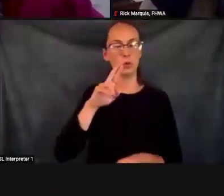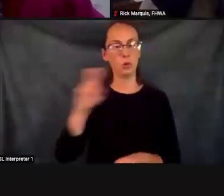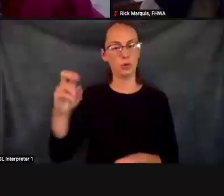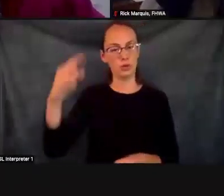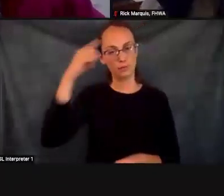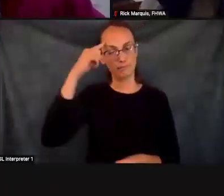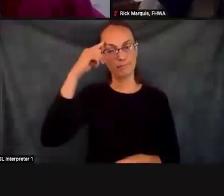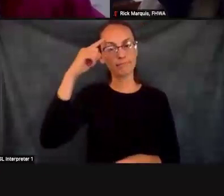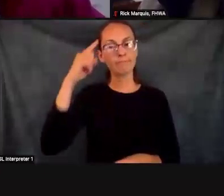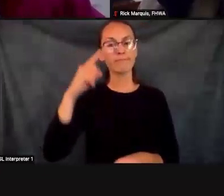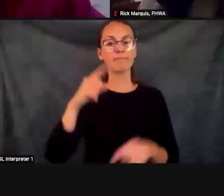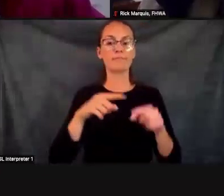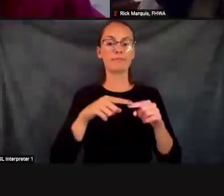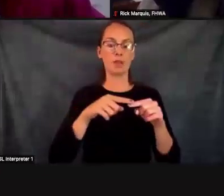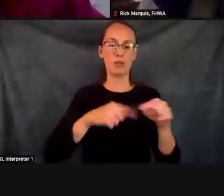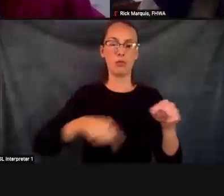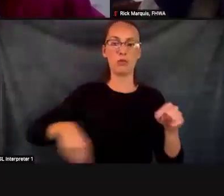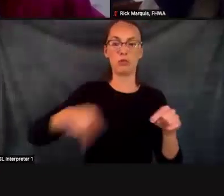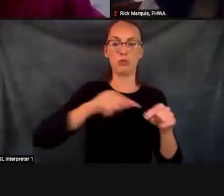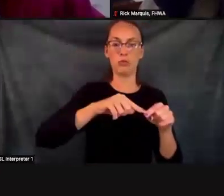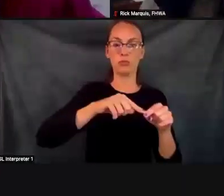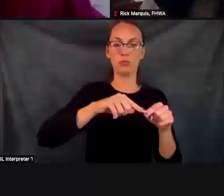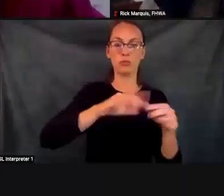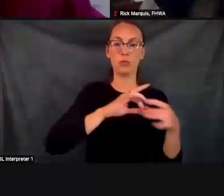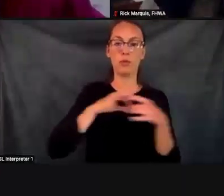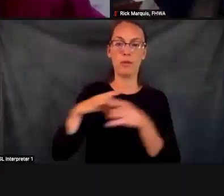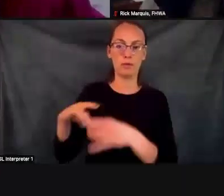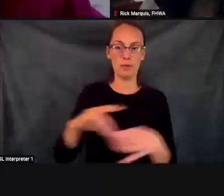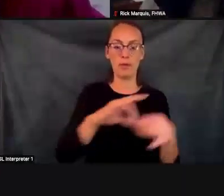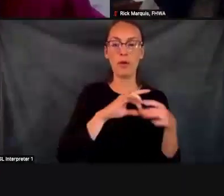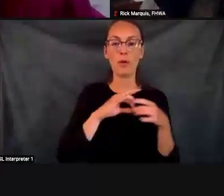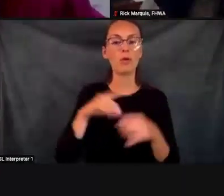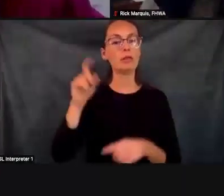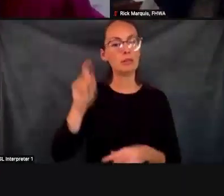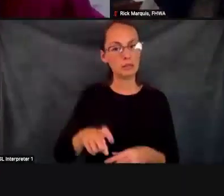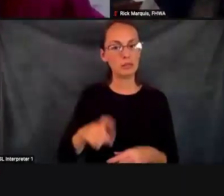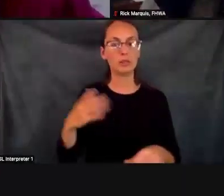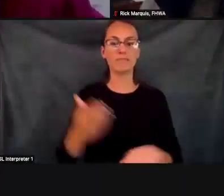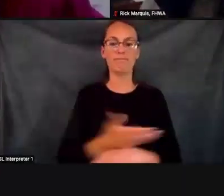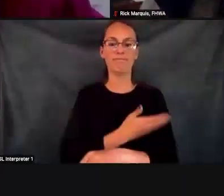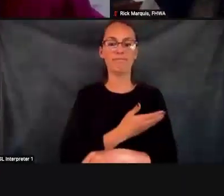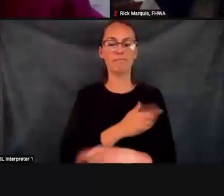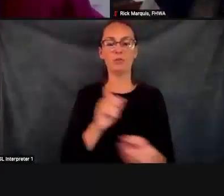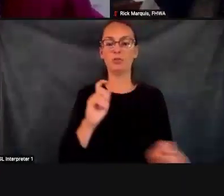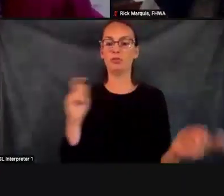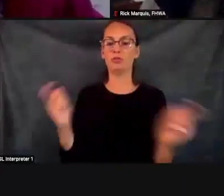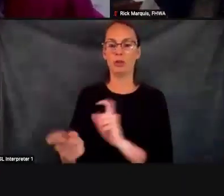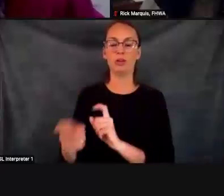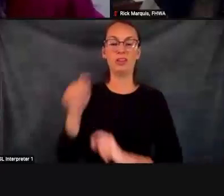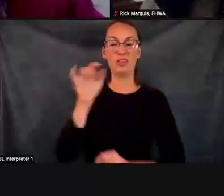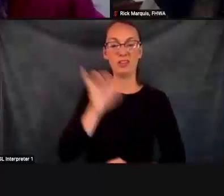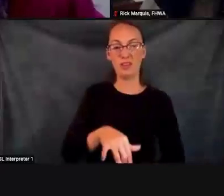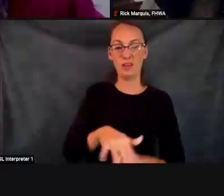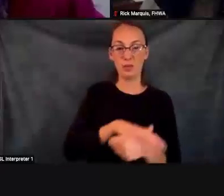que repensar la rotonda cerca de la intersección en Martin Luther King, como la ubicación queda